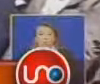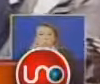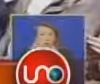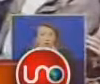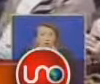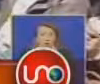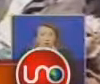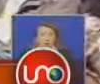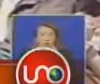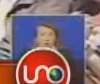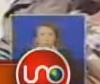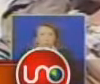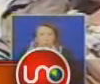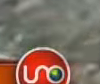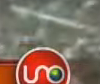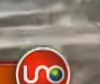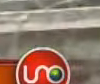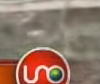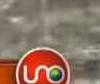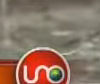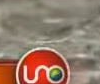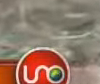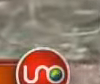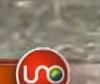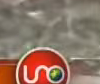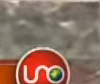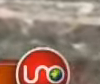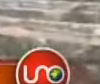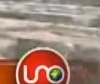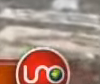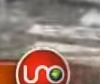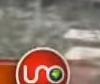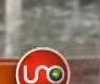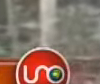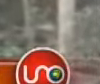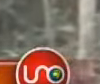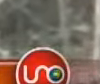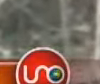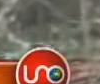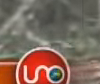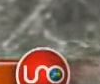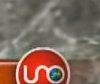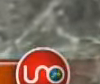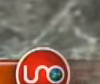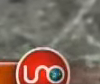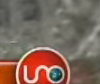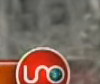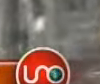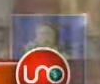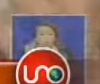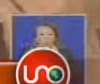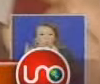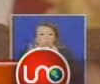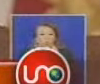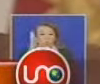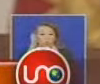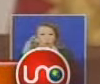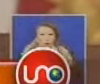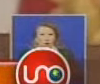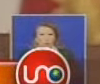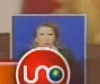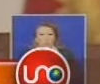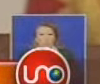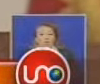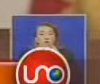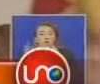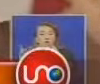ser coherentes. Por eso le pidió a su homólogo colombiano que cumpla con los compromisos que hizo después de bombardear a Ecuador. Entregar los videos